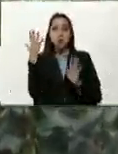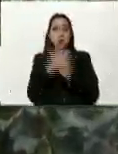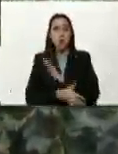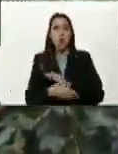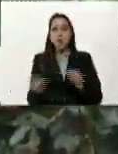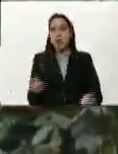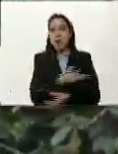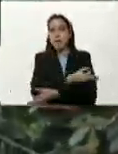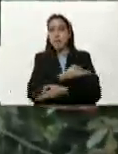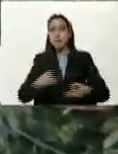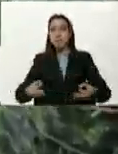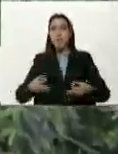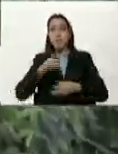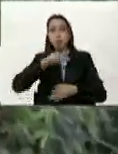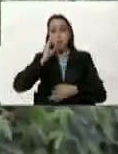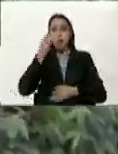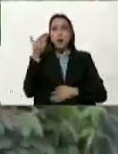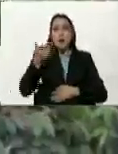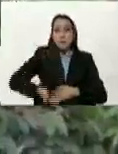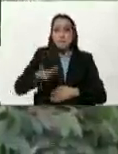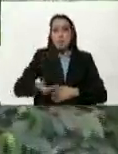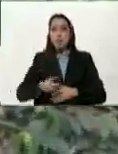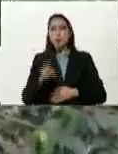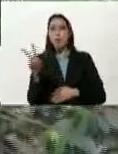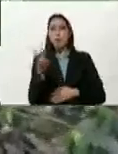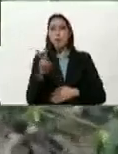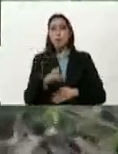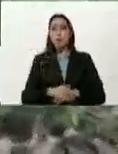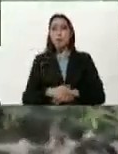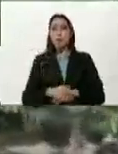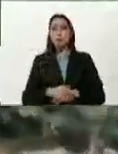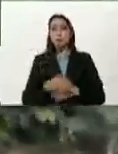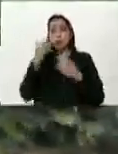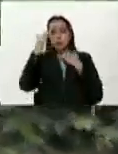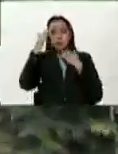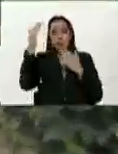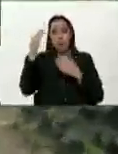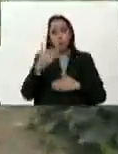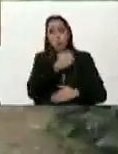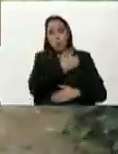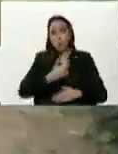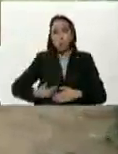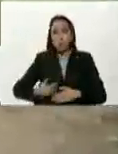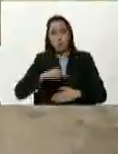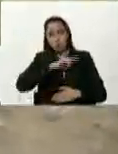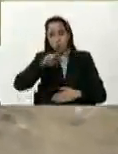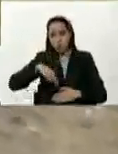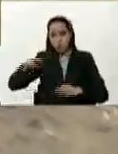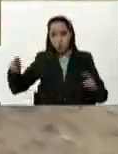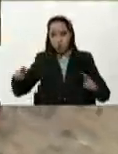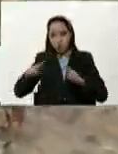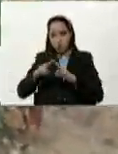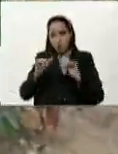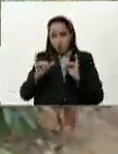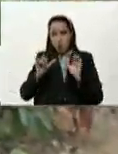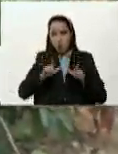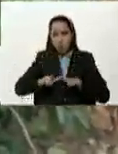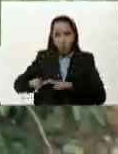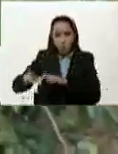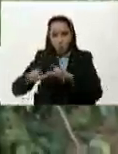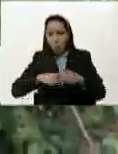maravilloso rubros estratégicos del estado venezolano saludo presidente aquí nos conseguimos en la unidad de producción